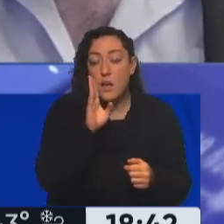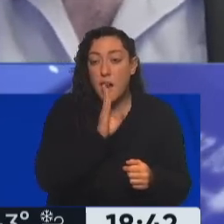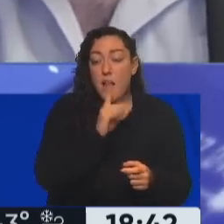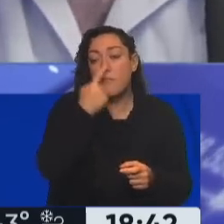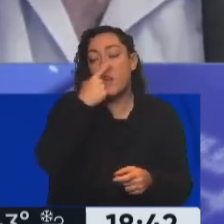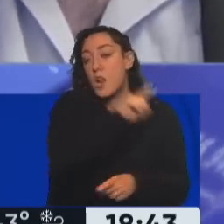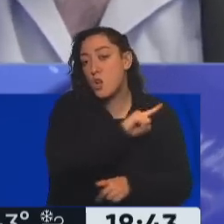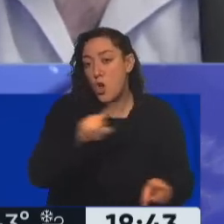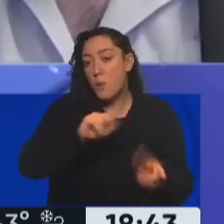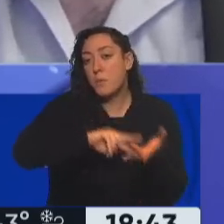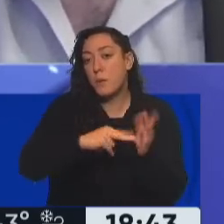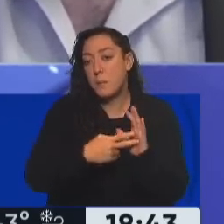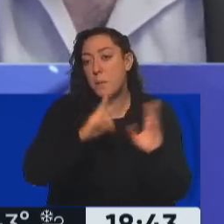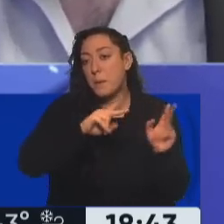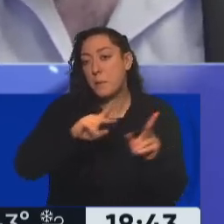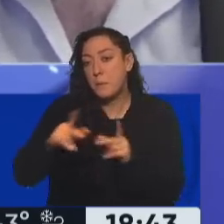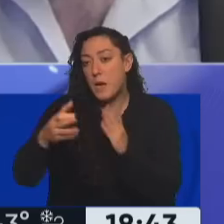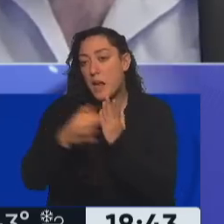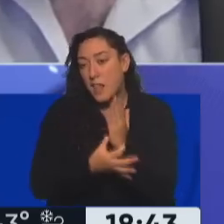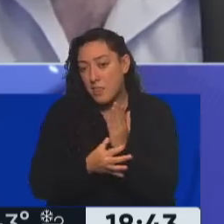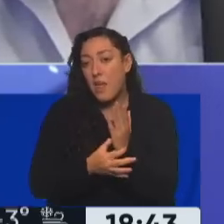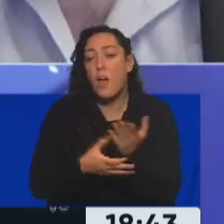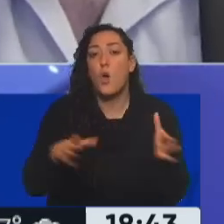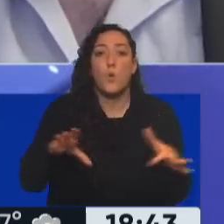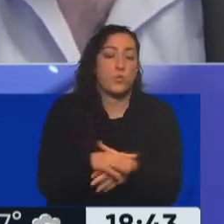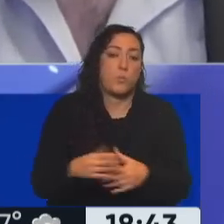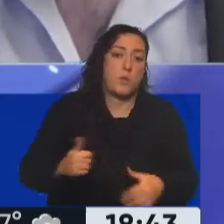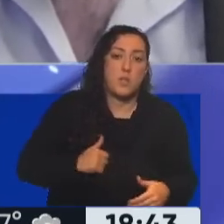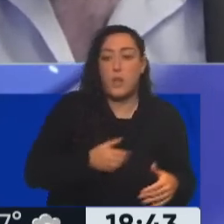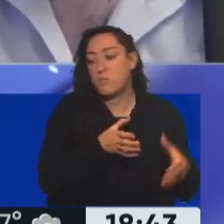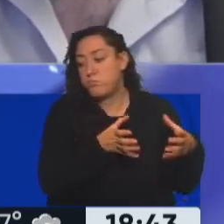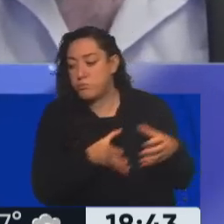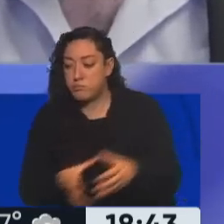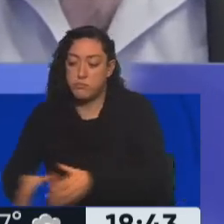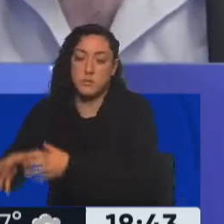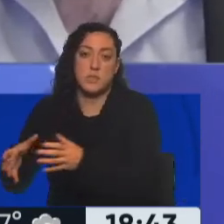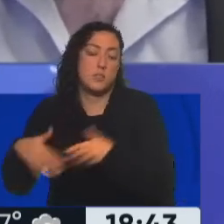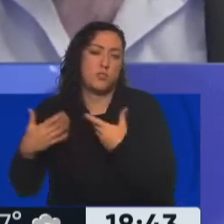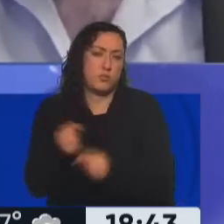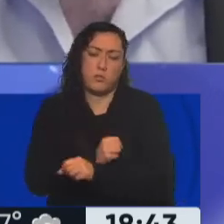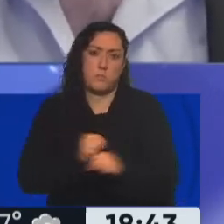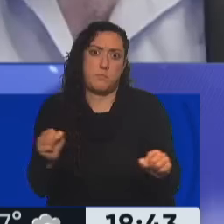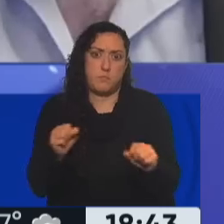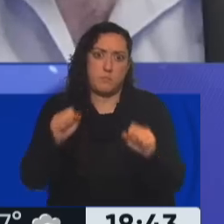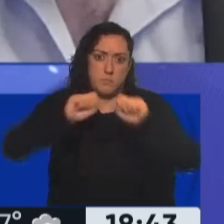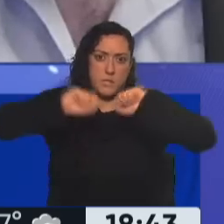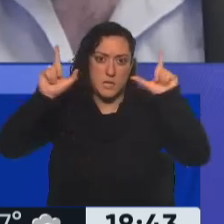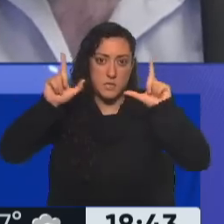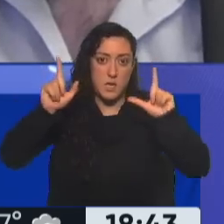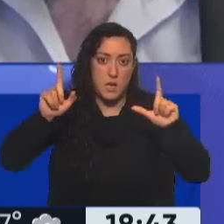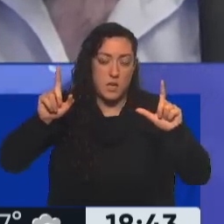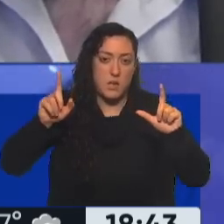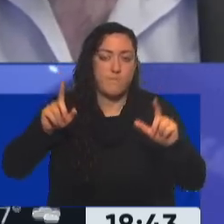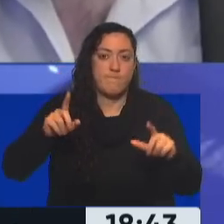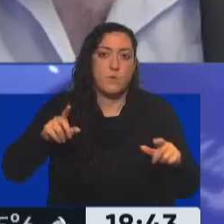de agenda, porque justo comenzó este nuevo operativo militar y parece que esto tomó a Vance por sorpresa y no quiso quedar pegado de alguna